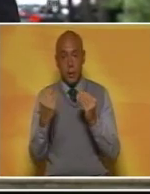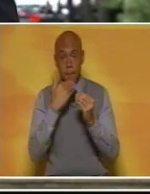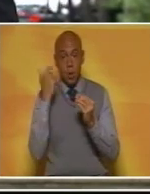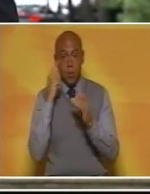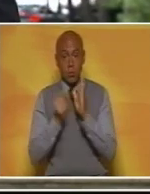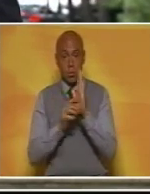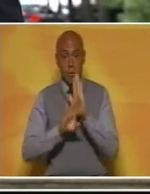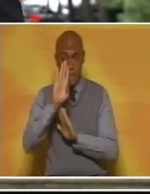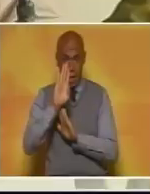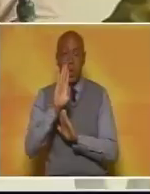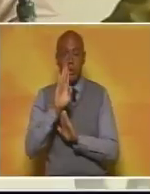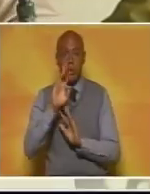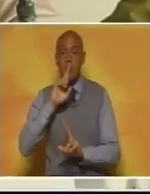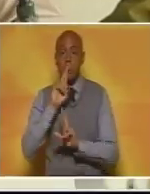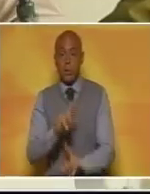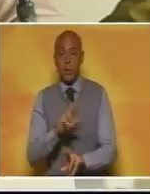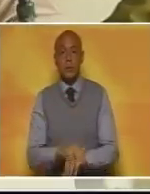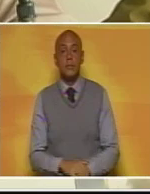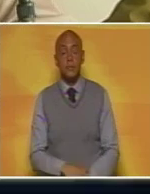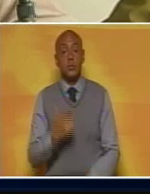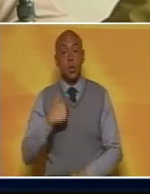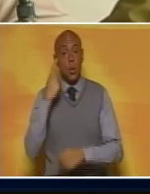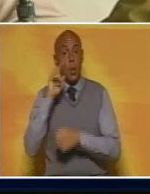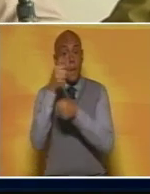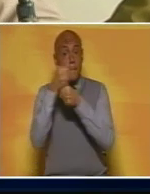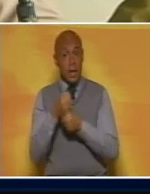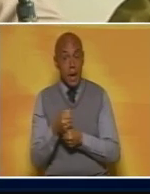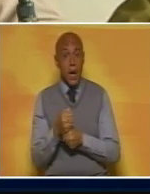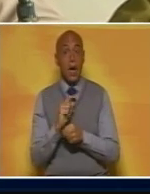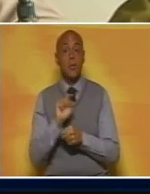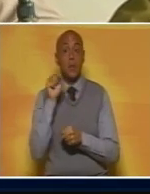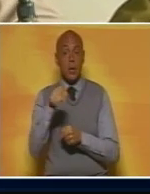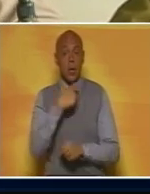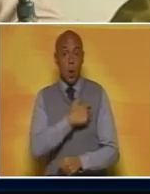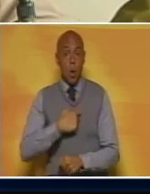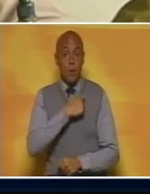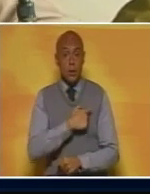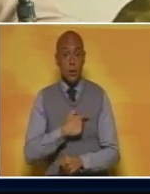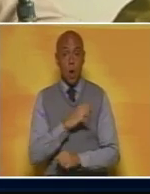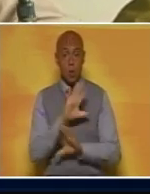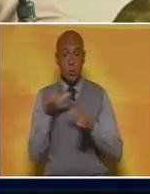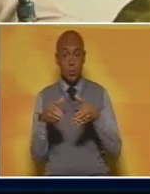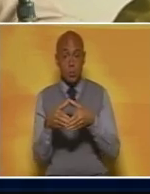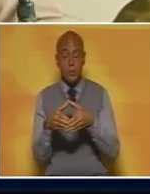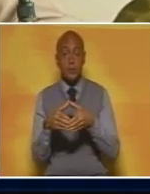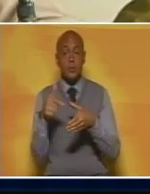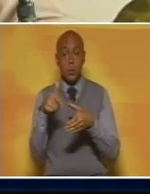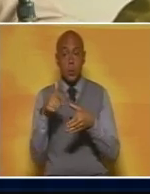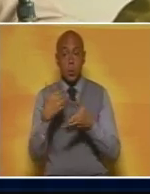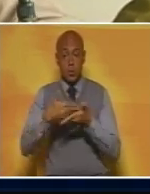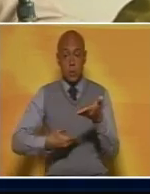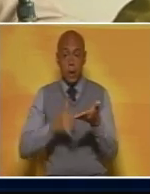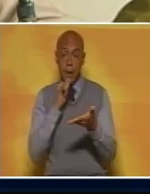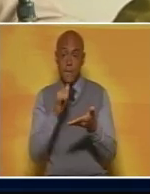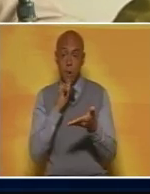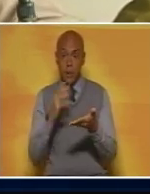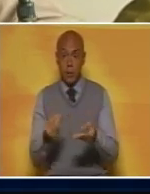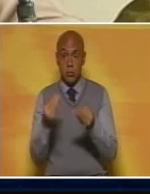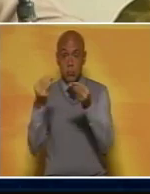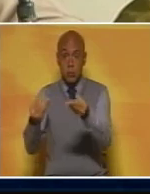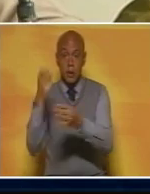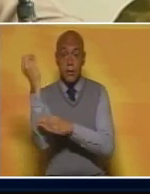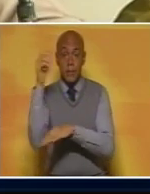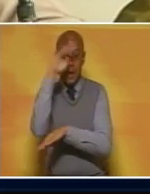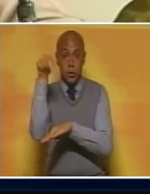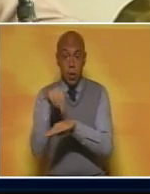mejoras solicitadas. Esperamos que esta comisión, cuando entregamos el informe a la Asamblea Nacional y se